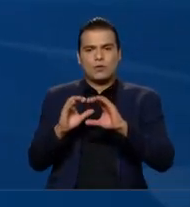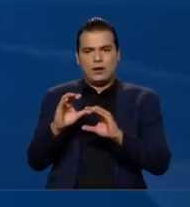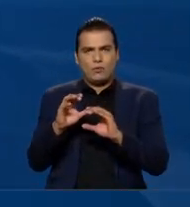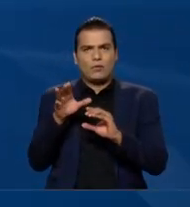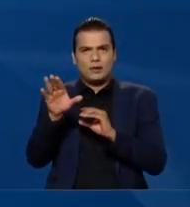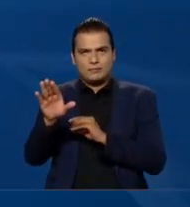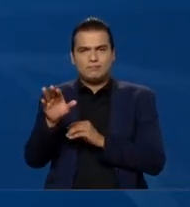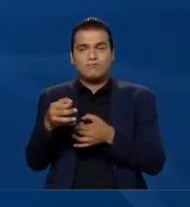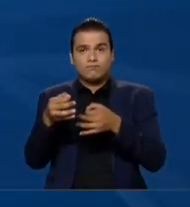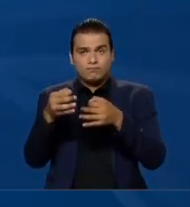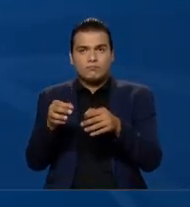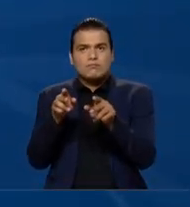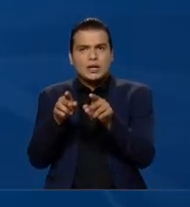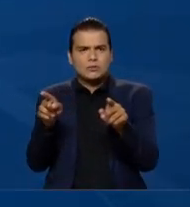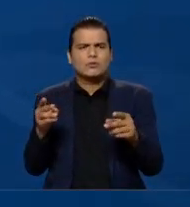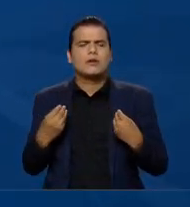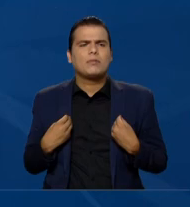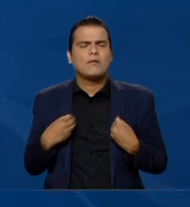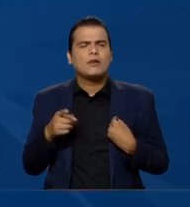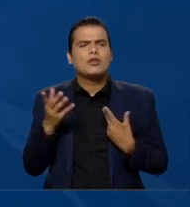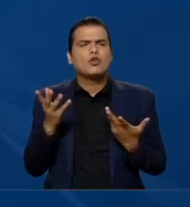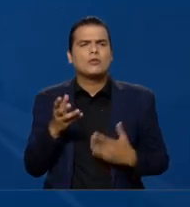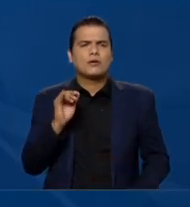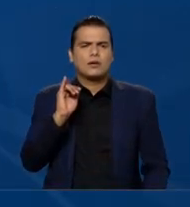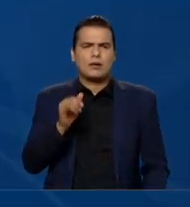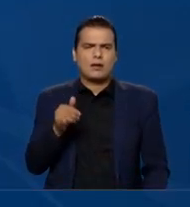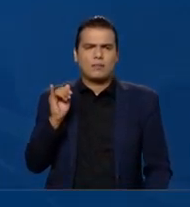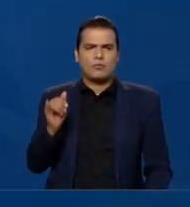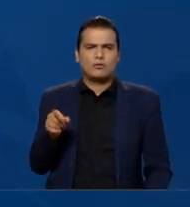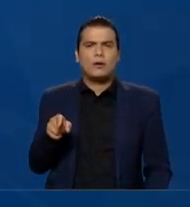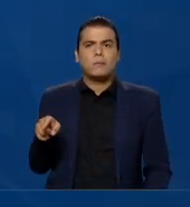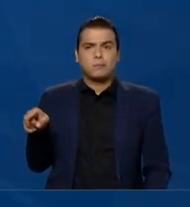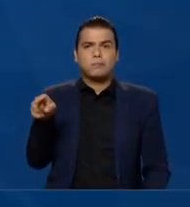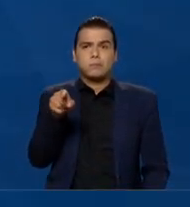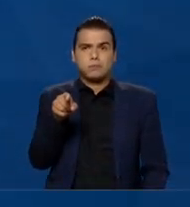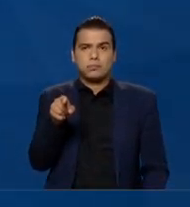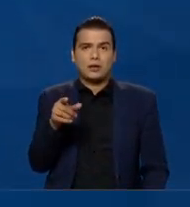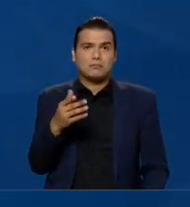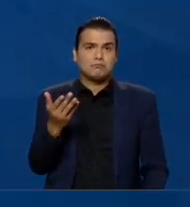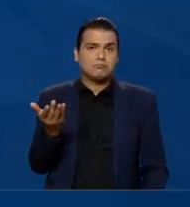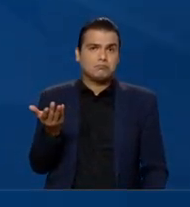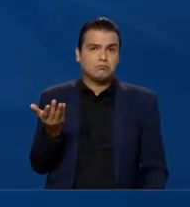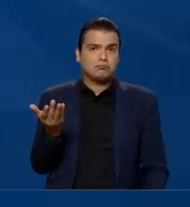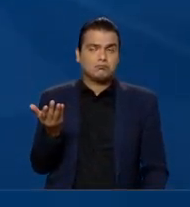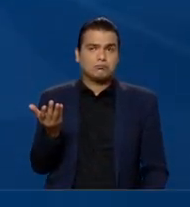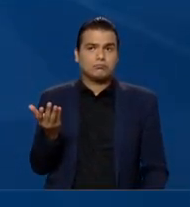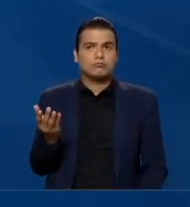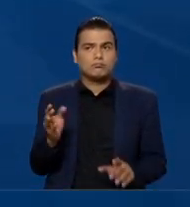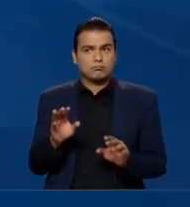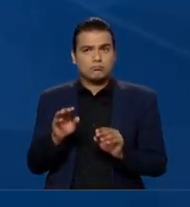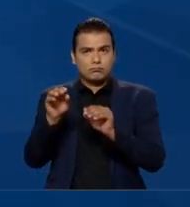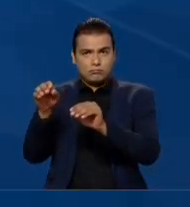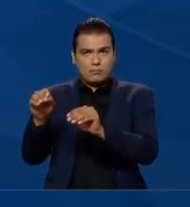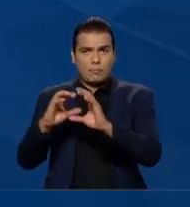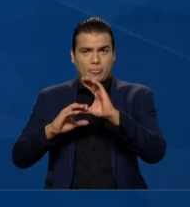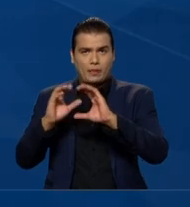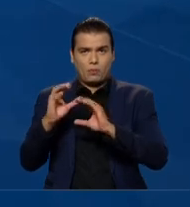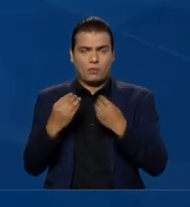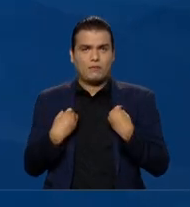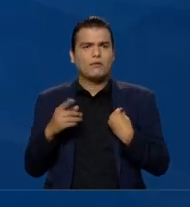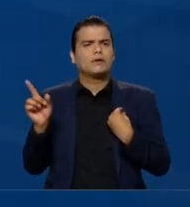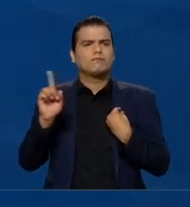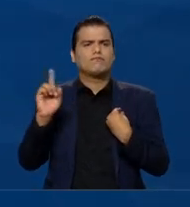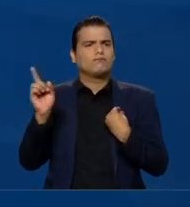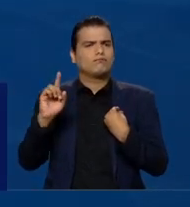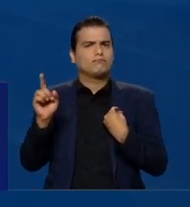son residentes del municipio de Jamundí, Valle del Cauca, sin ningún tipo de arraigo en el departamento del Cauca. En